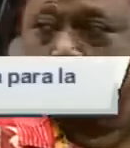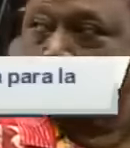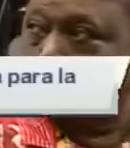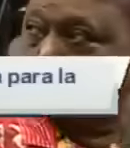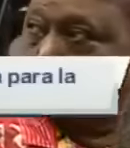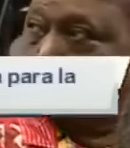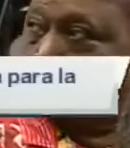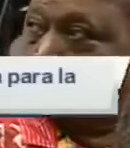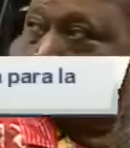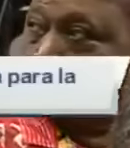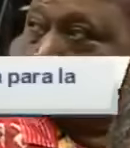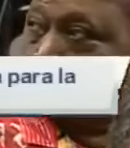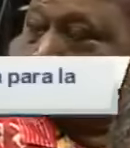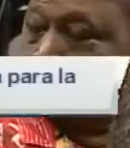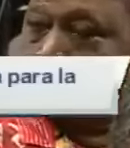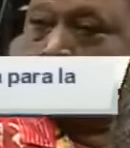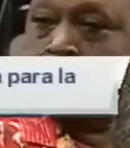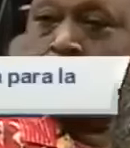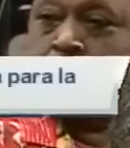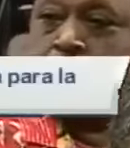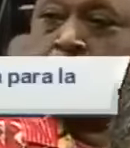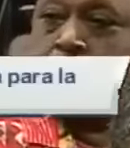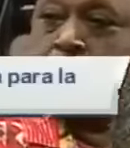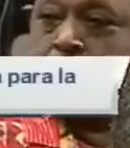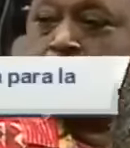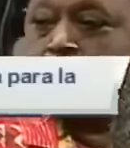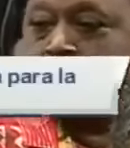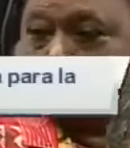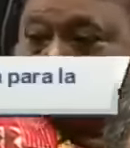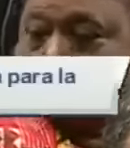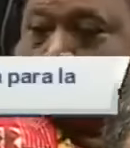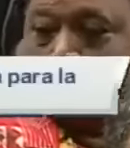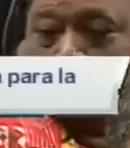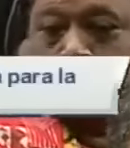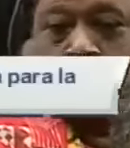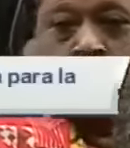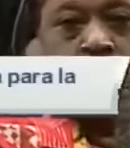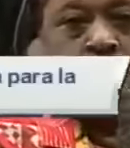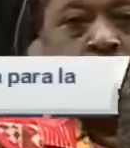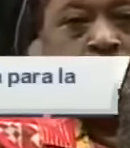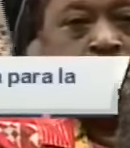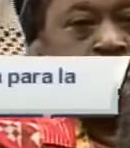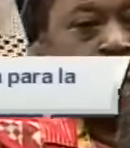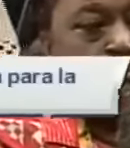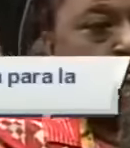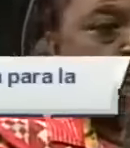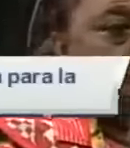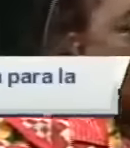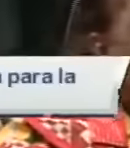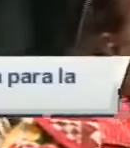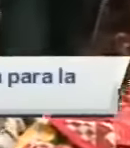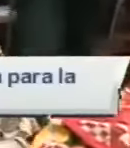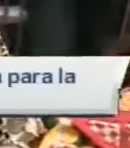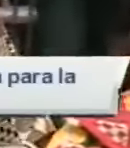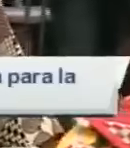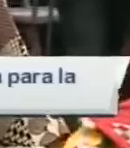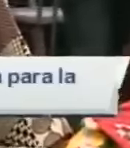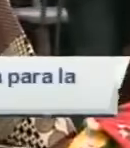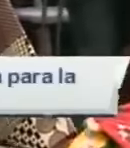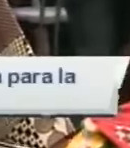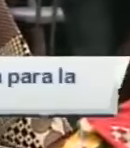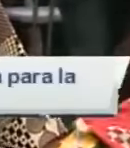con tanto territorio? No, es que tiene una gran significación. Por eso para nosotros la defensa de la